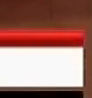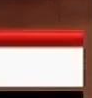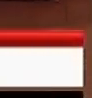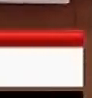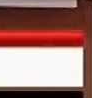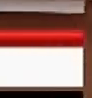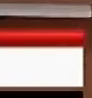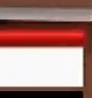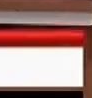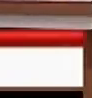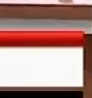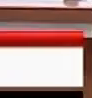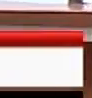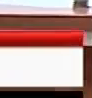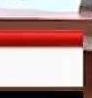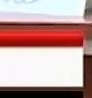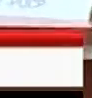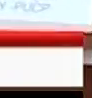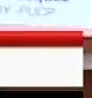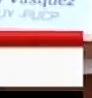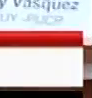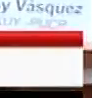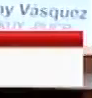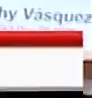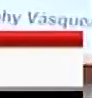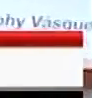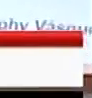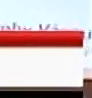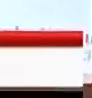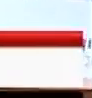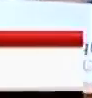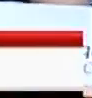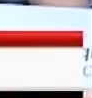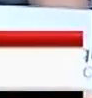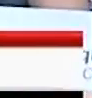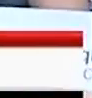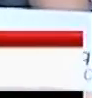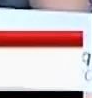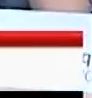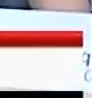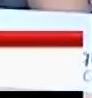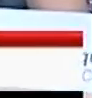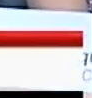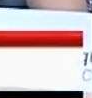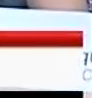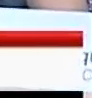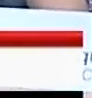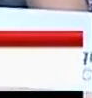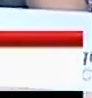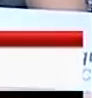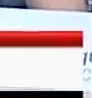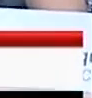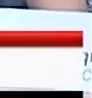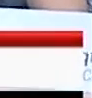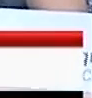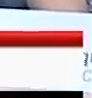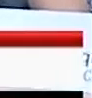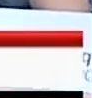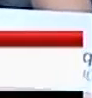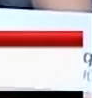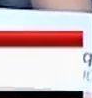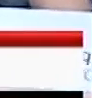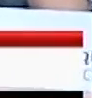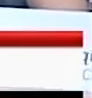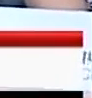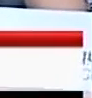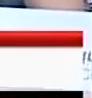15 con las diferencias del caso de chile tiene un al 2007 un tv y per